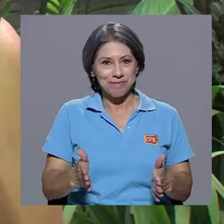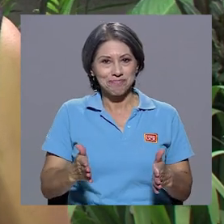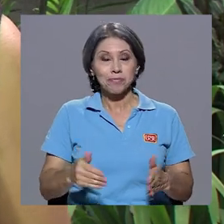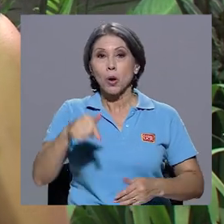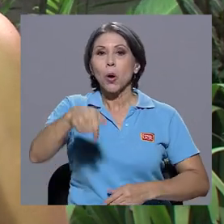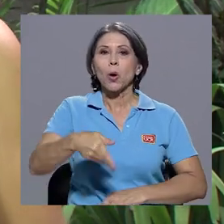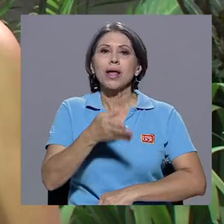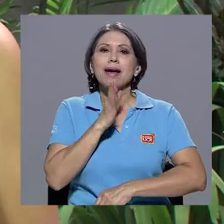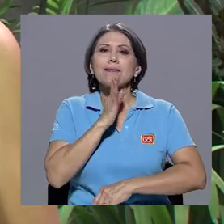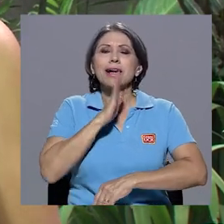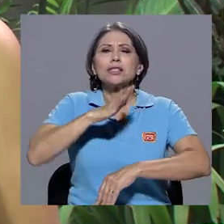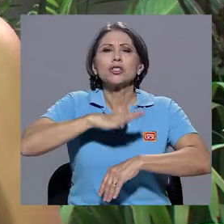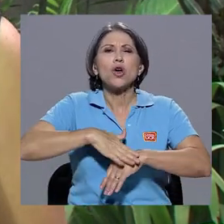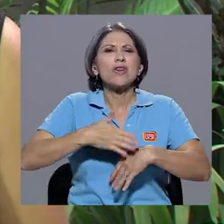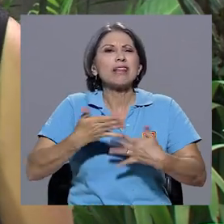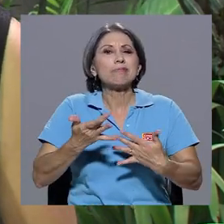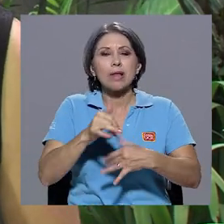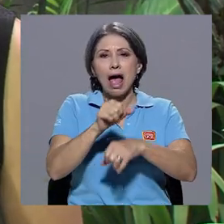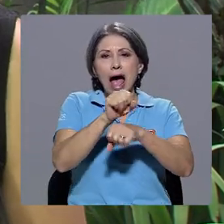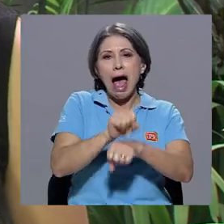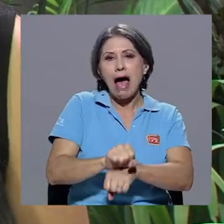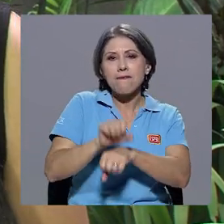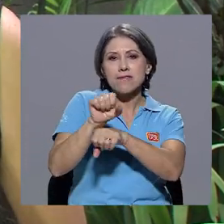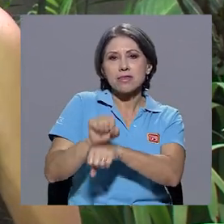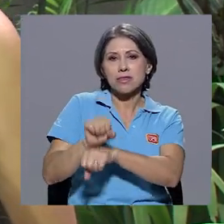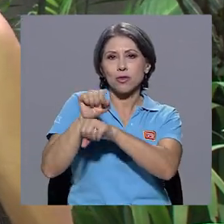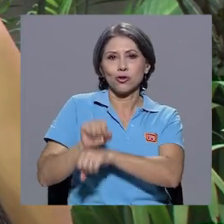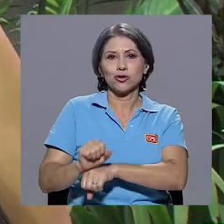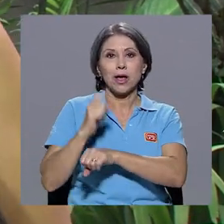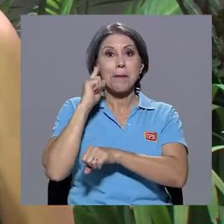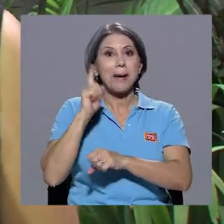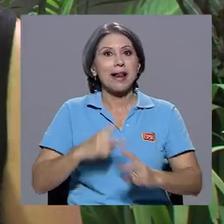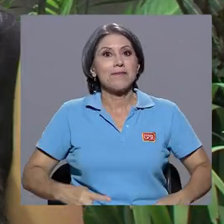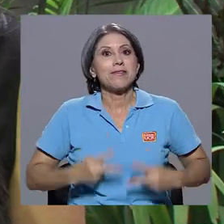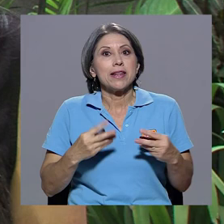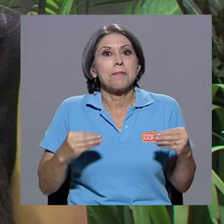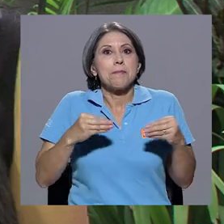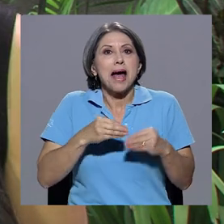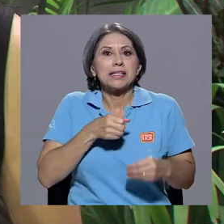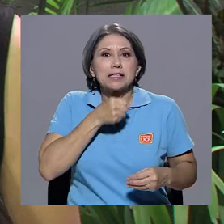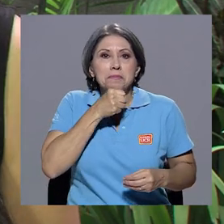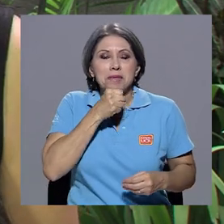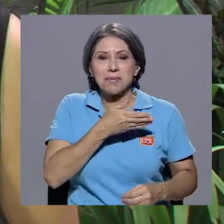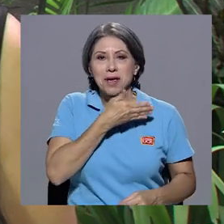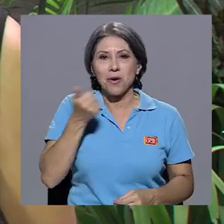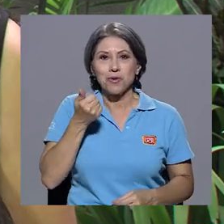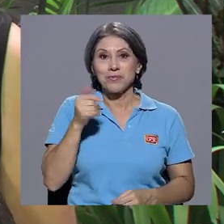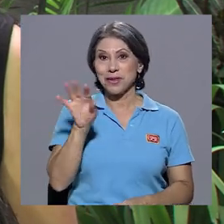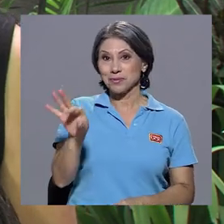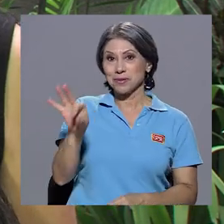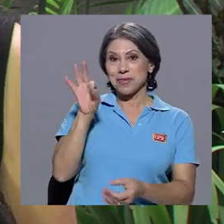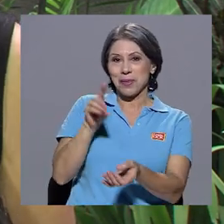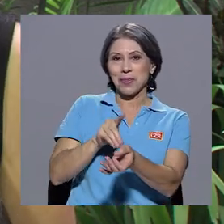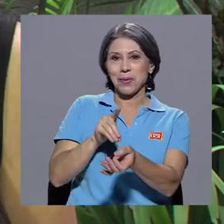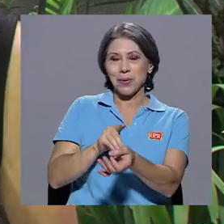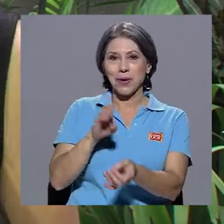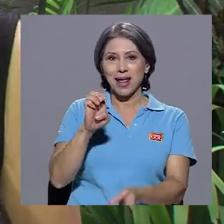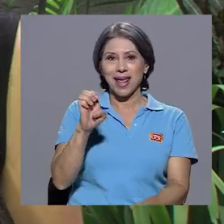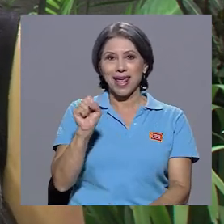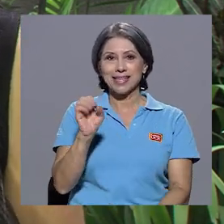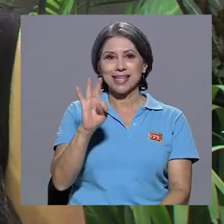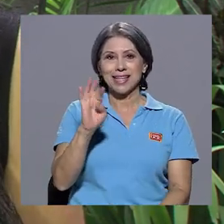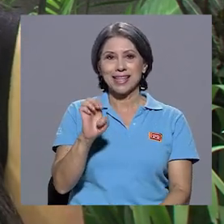para conversar acerca de aquellos hábitos para vivir más y mejor. Y para ello, hemos invitado al